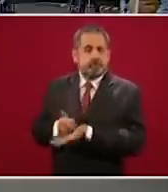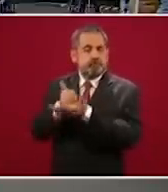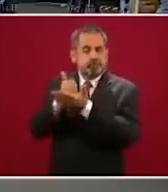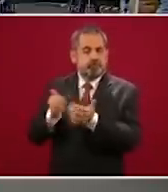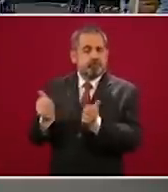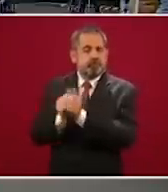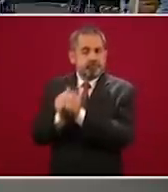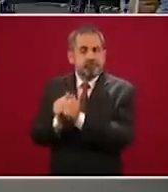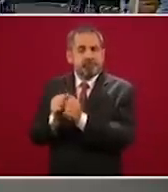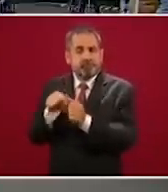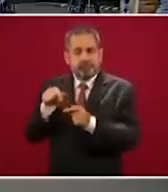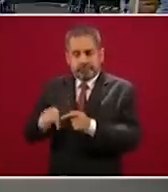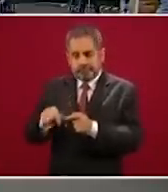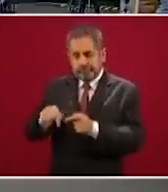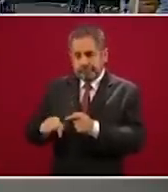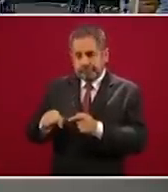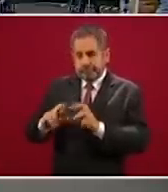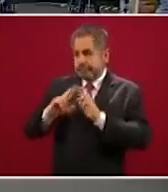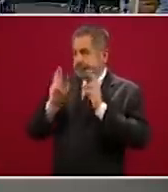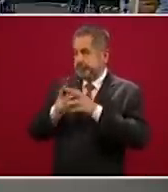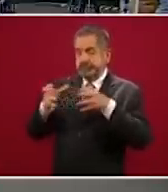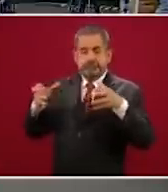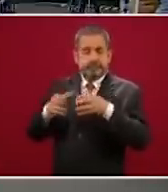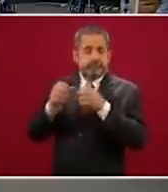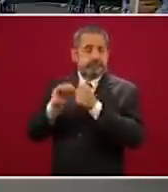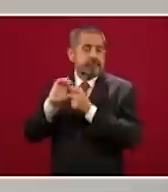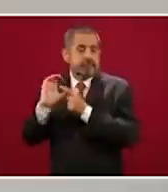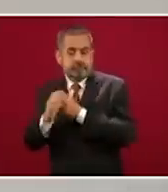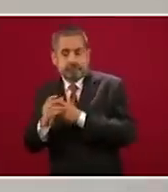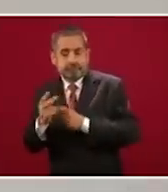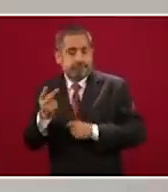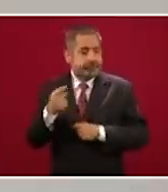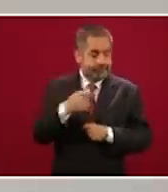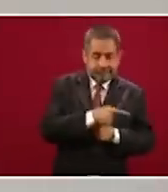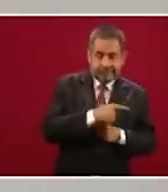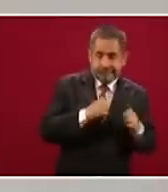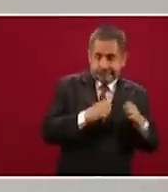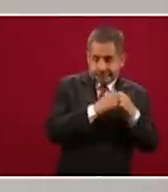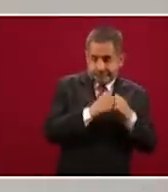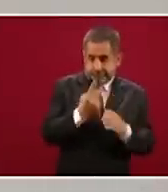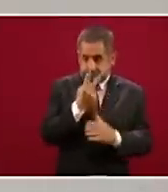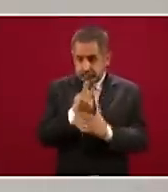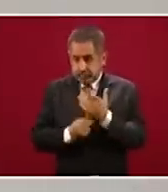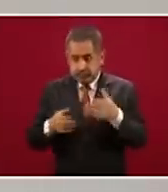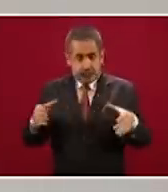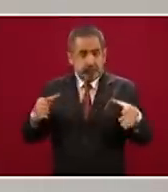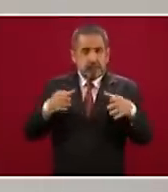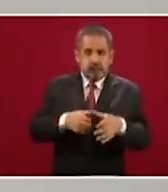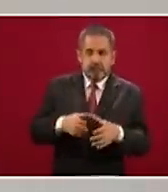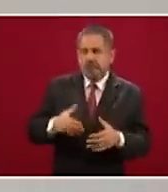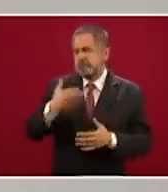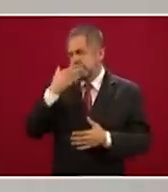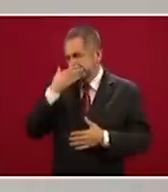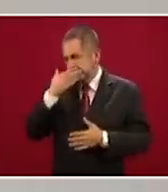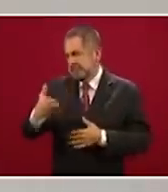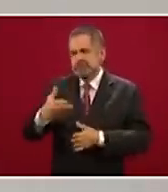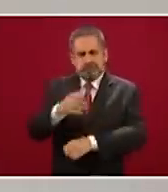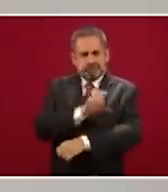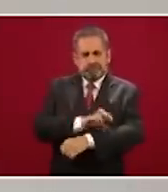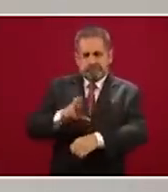coadyuvancia que deriva de esta sesión conjunta con el Comité Nacional de Emergencias, nos ha permitido excelentes mecanismos de